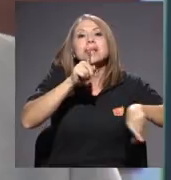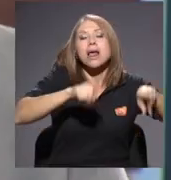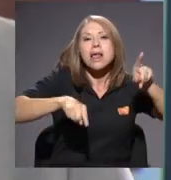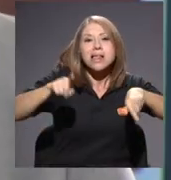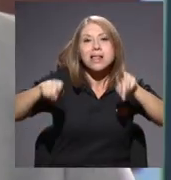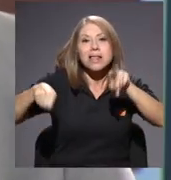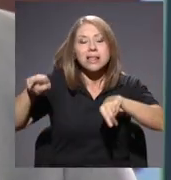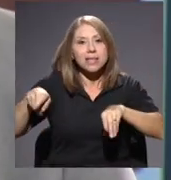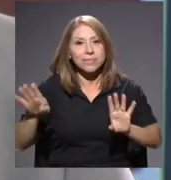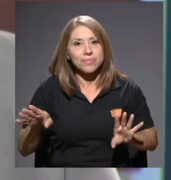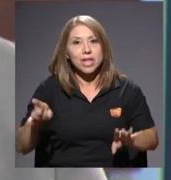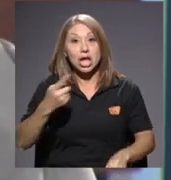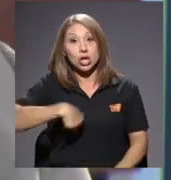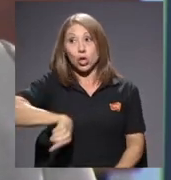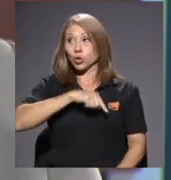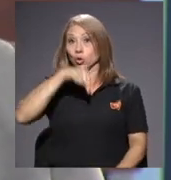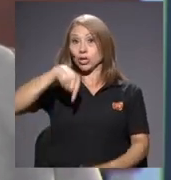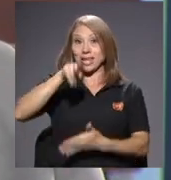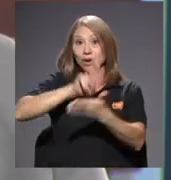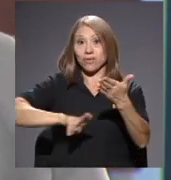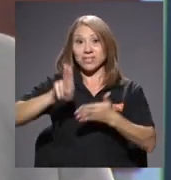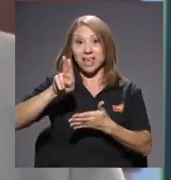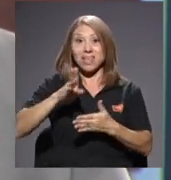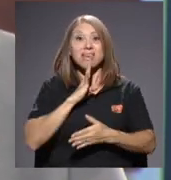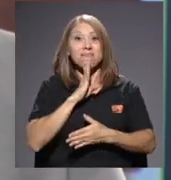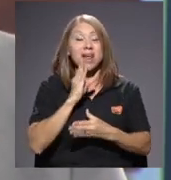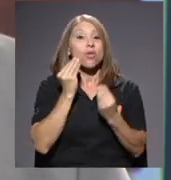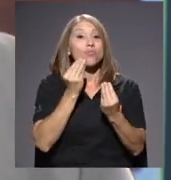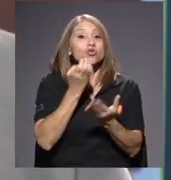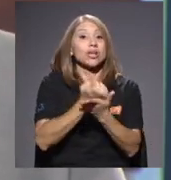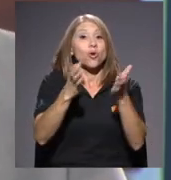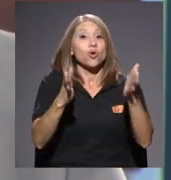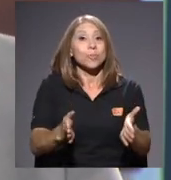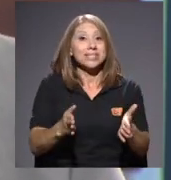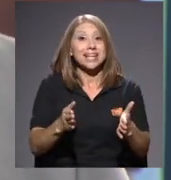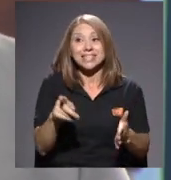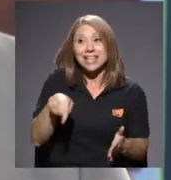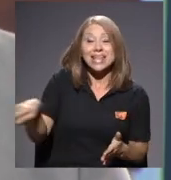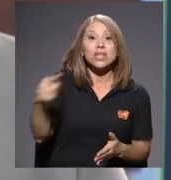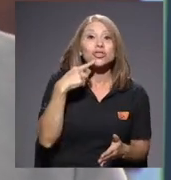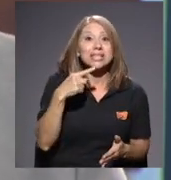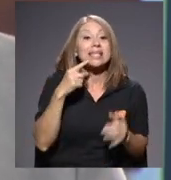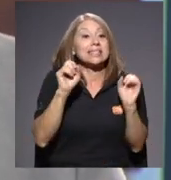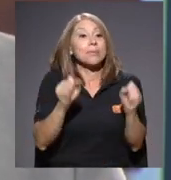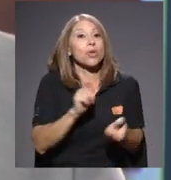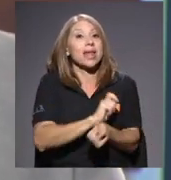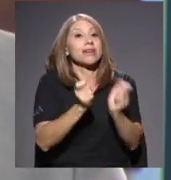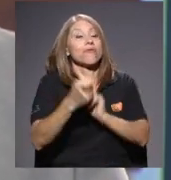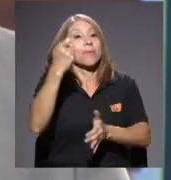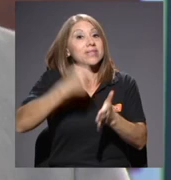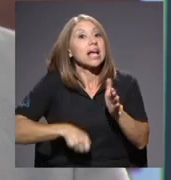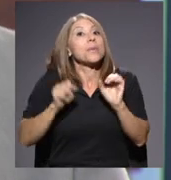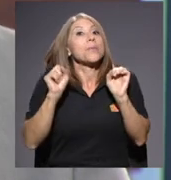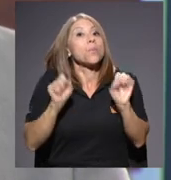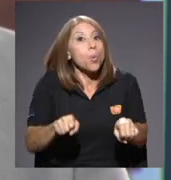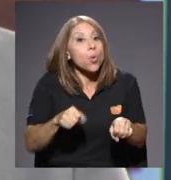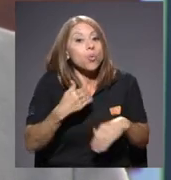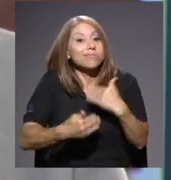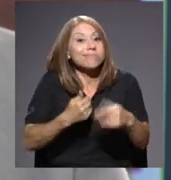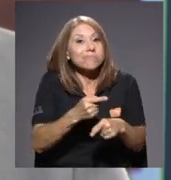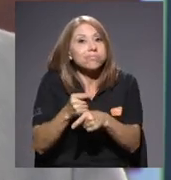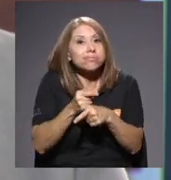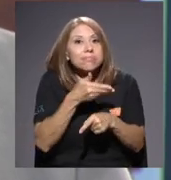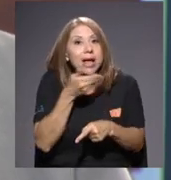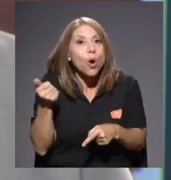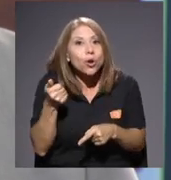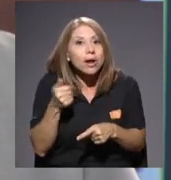estamos acá en la universidad, he hablado con muchos economistas y lo que los economistas nos dicen, la reforma pudo haber sido mucho mejor. Siempre. Pero no